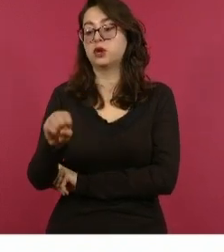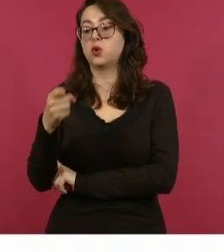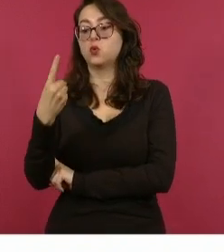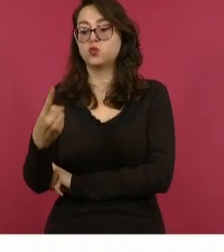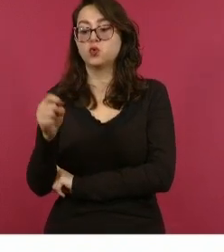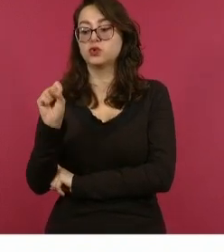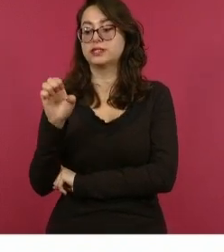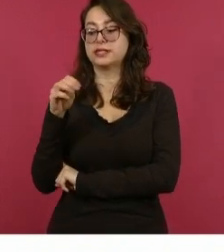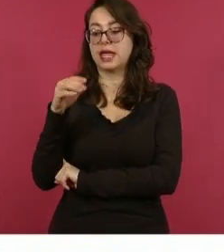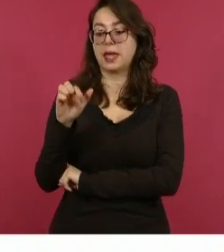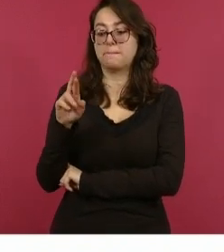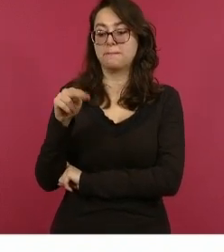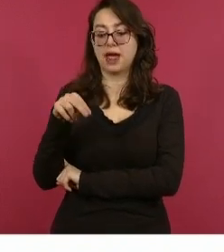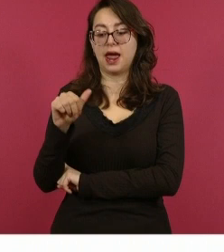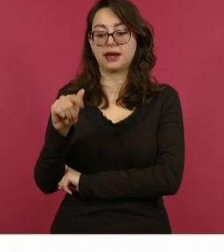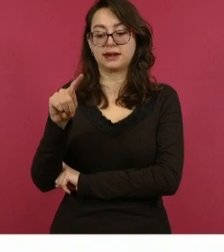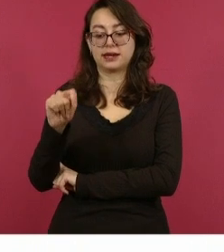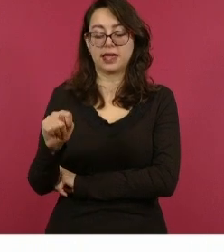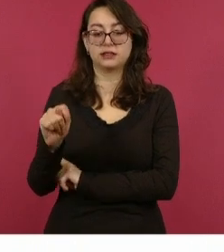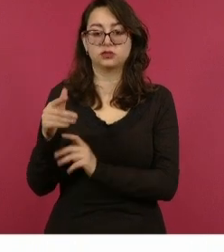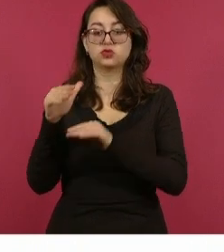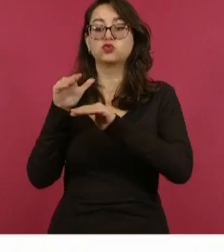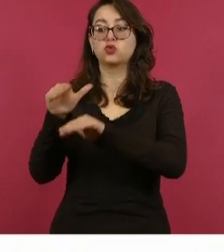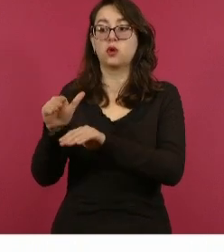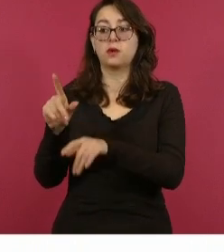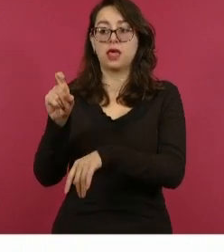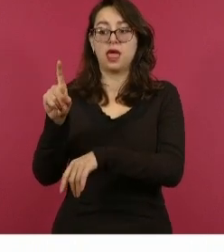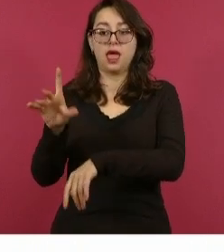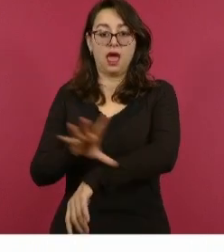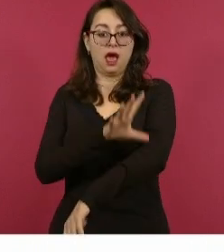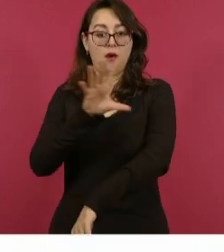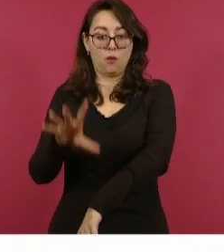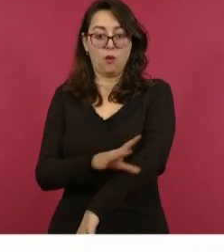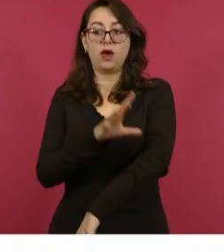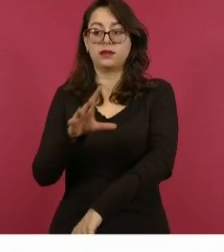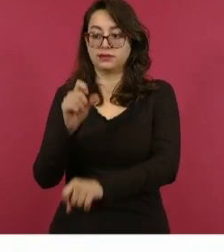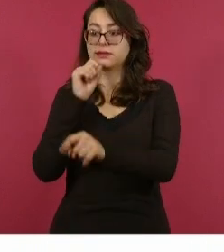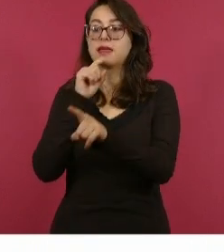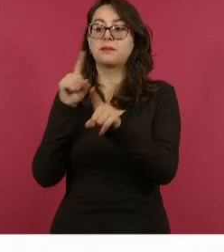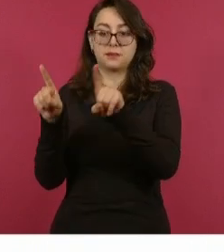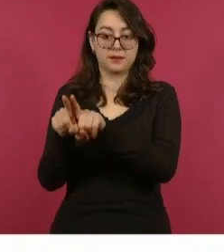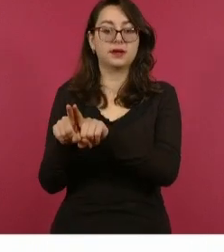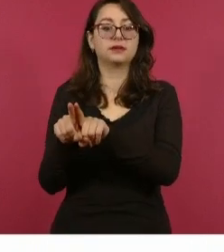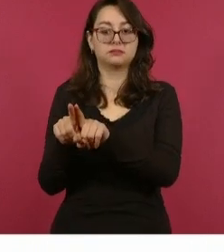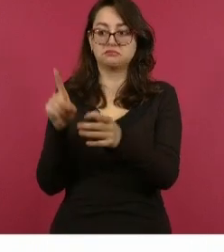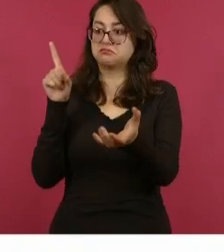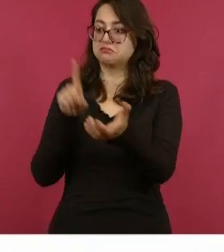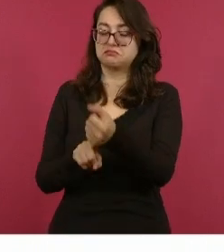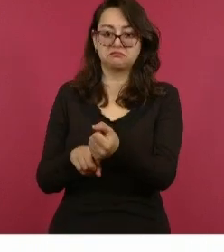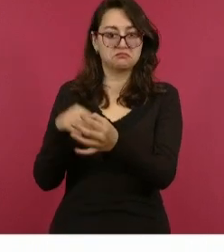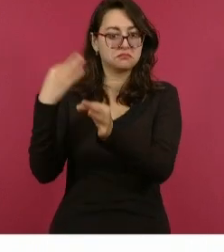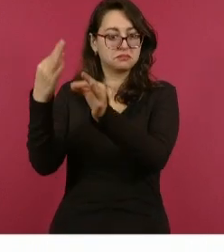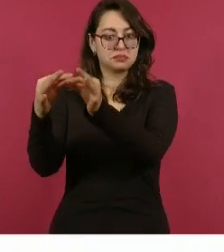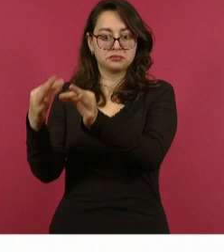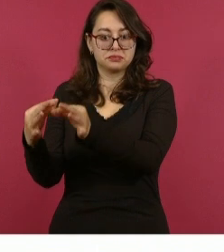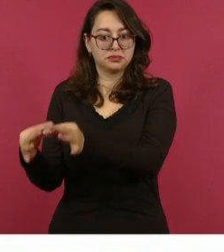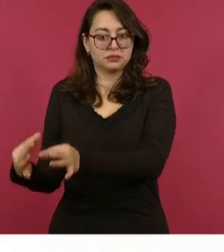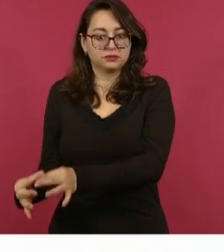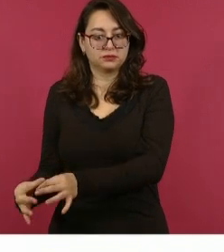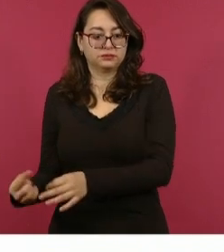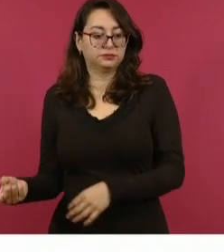vigente relativa a las descargas de agua. Además, este texto sin